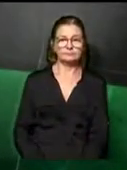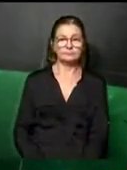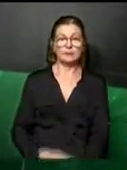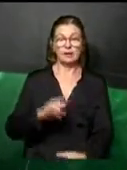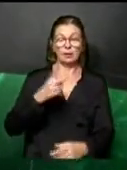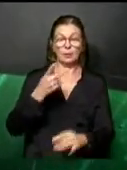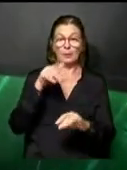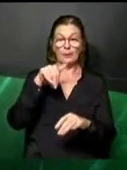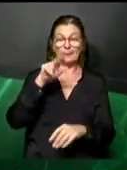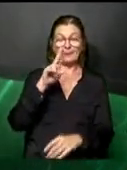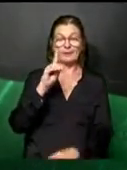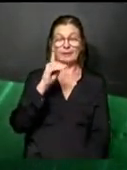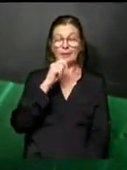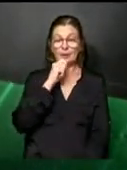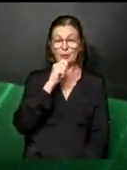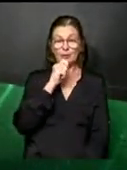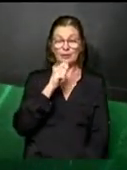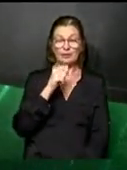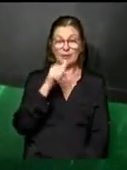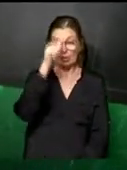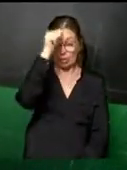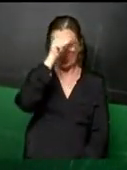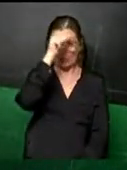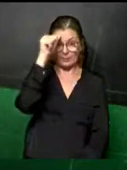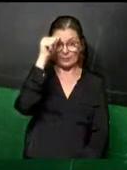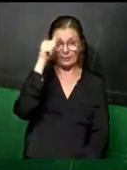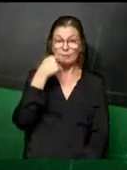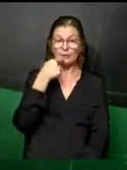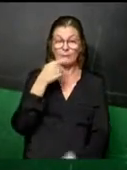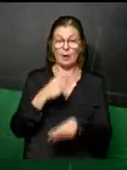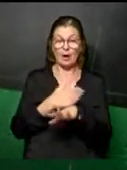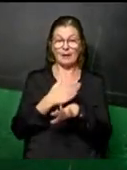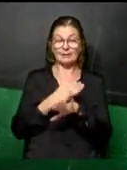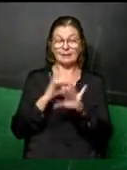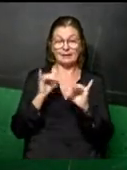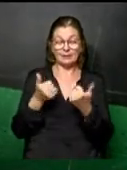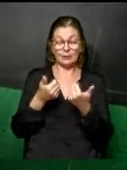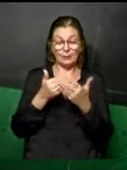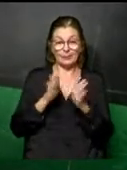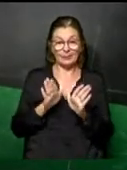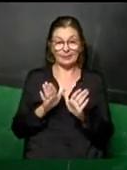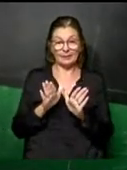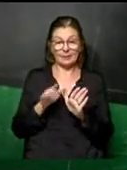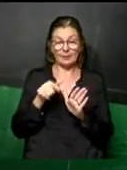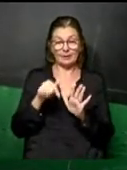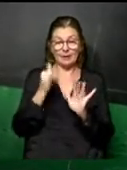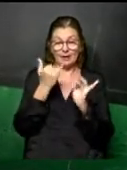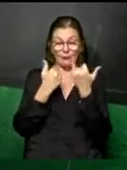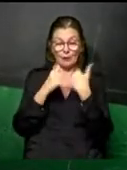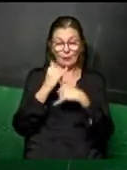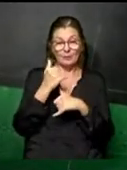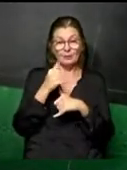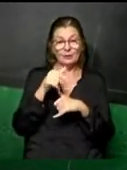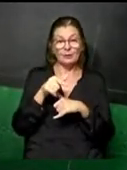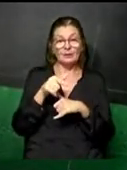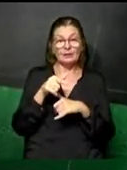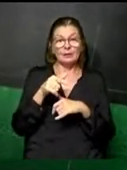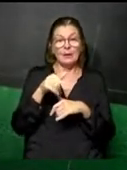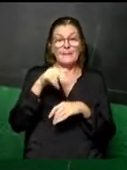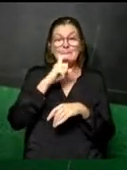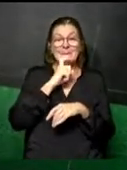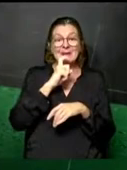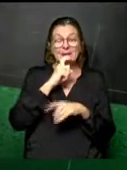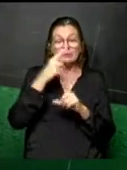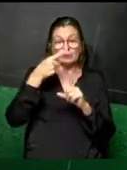Segundo bloque de MBD Noticias, edición domingo, lo habíamos adelantado, lo dijimos en el arranque de este informativo. En el marco de marzo,